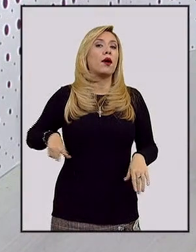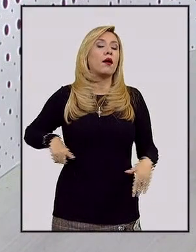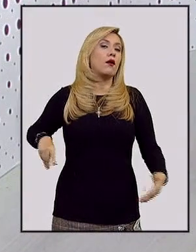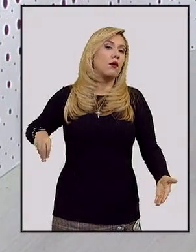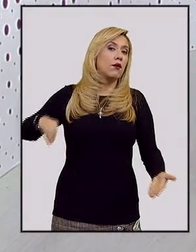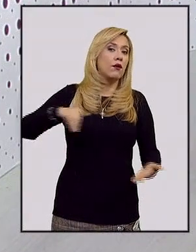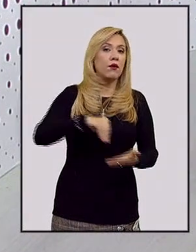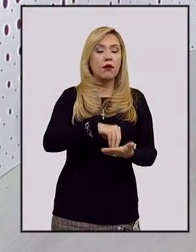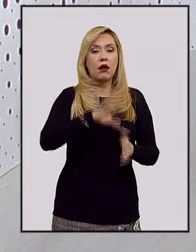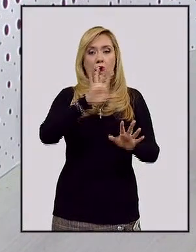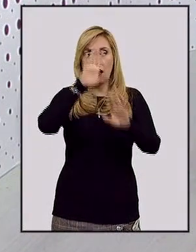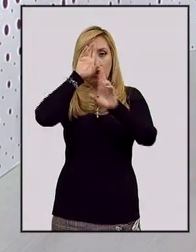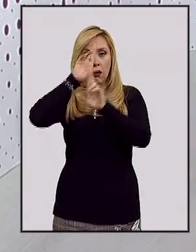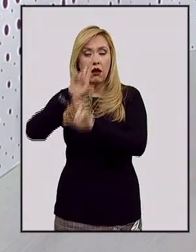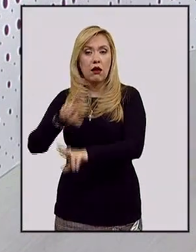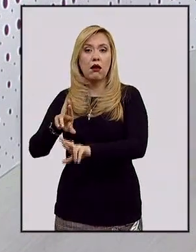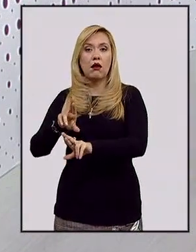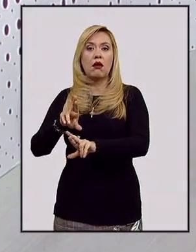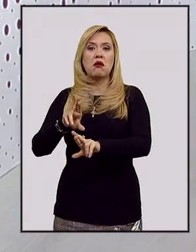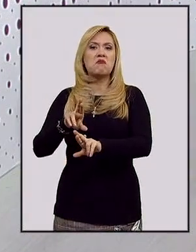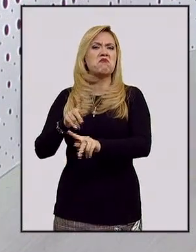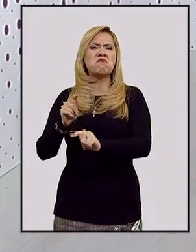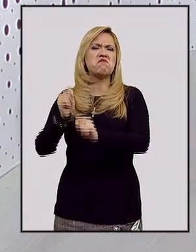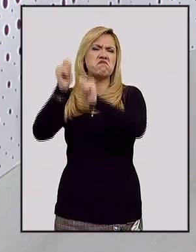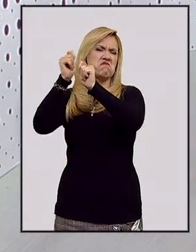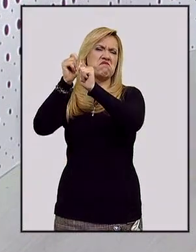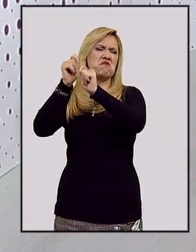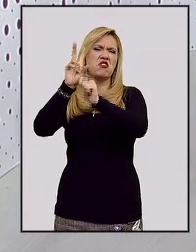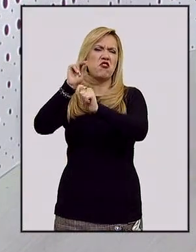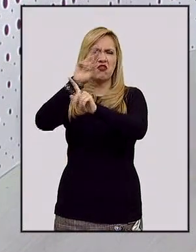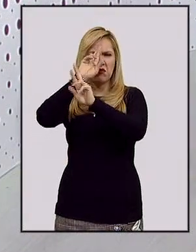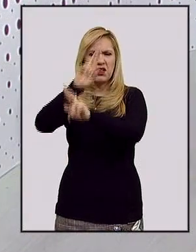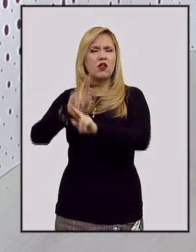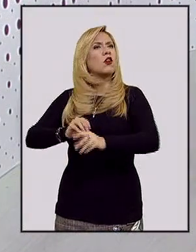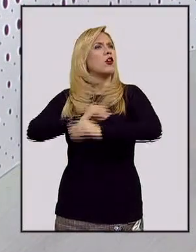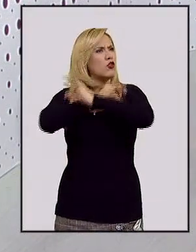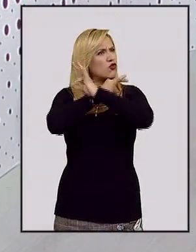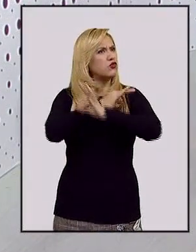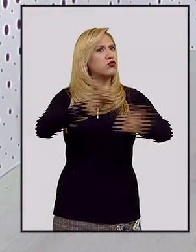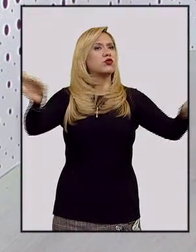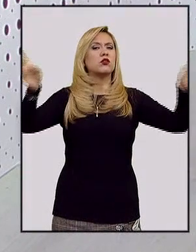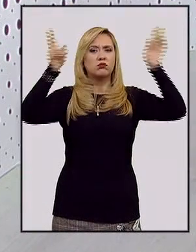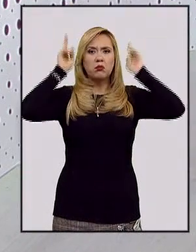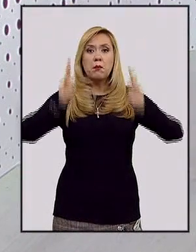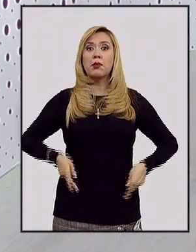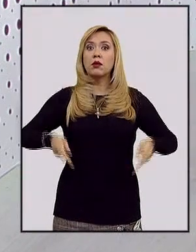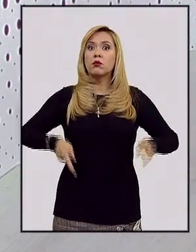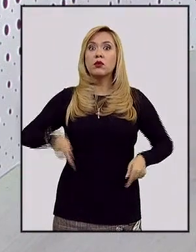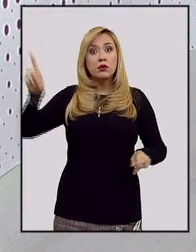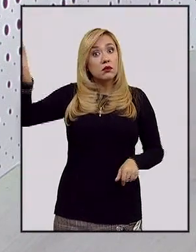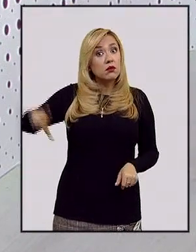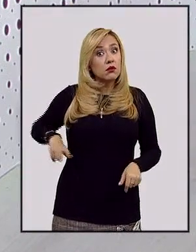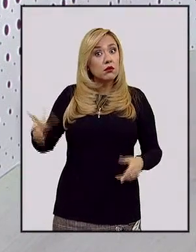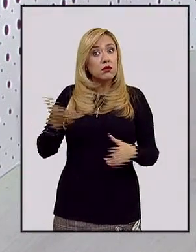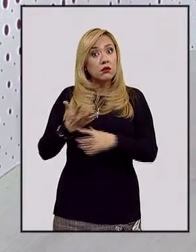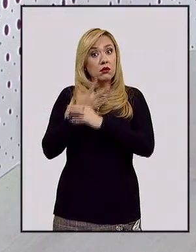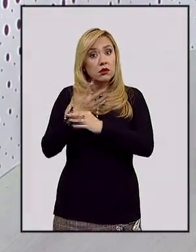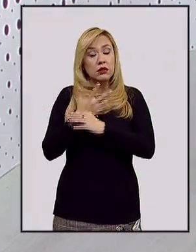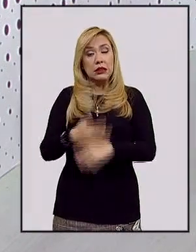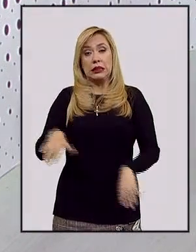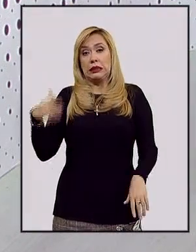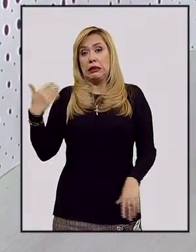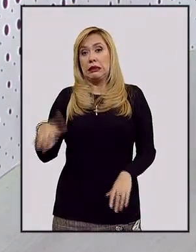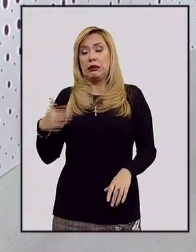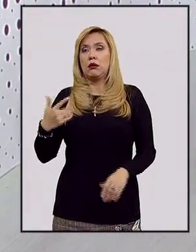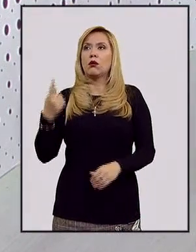país para esterilizar a las mujeres indígenas, ¿no? Y que hace poco hubo hace un año o dos quizá hubo una marcha